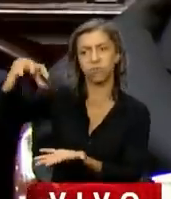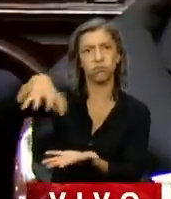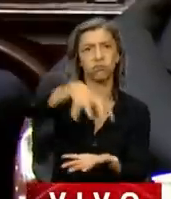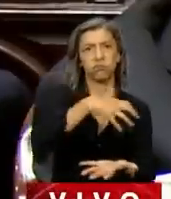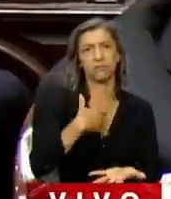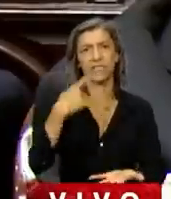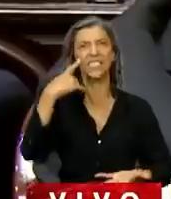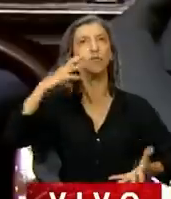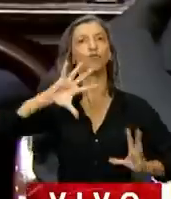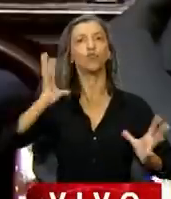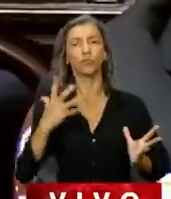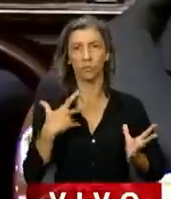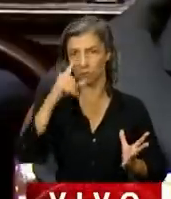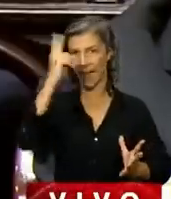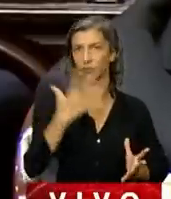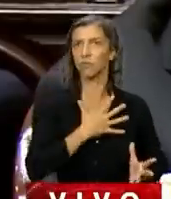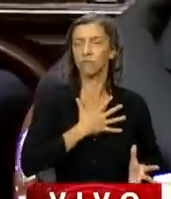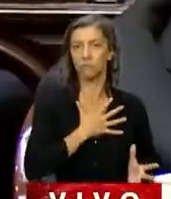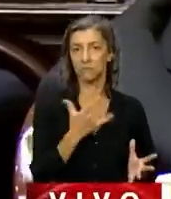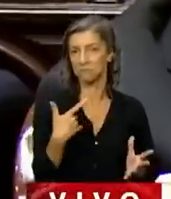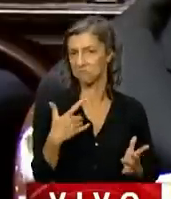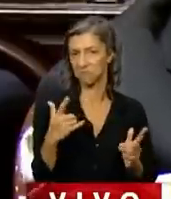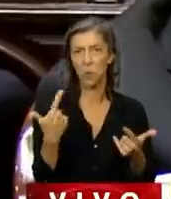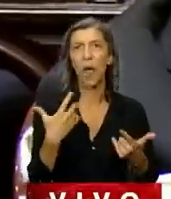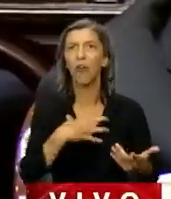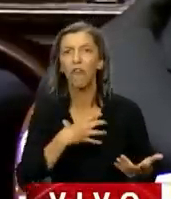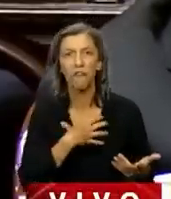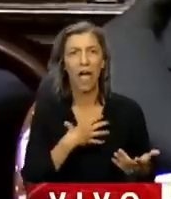pérdida de confianza de la figura presidencial,